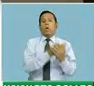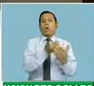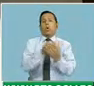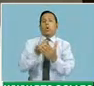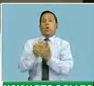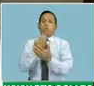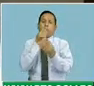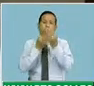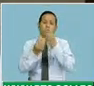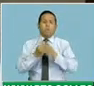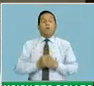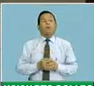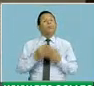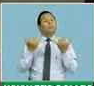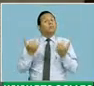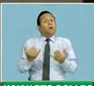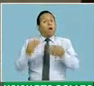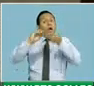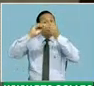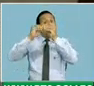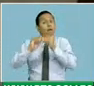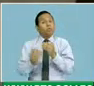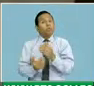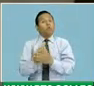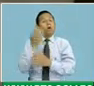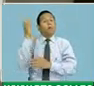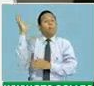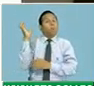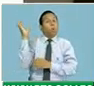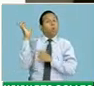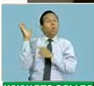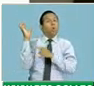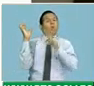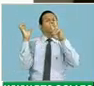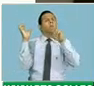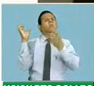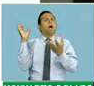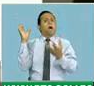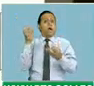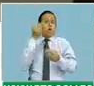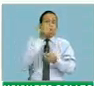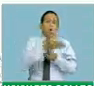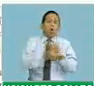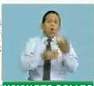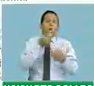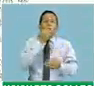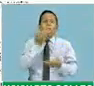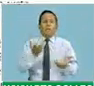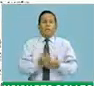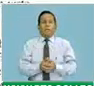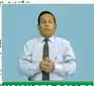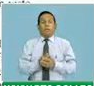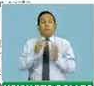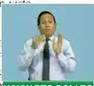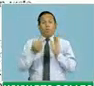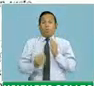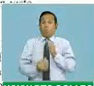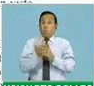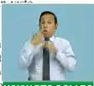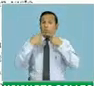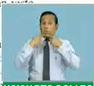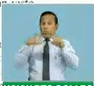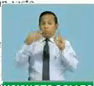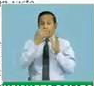El bono de apoyo nutricional se establece en el decreto ejecutivo 1157, en el cual se señala que consiste en